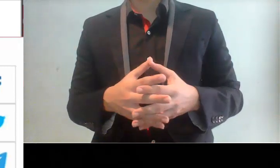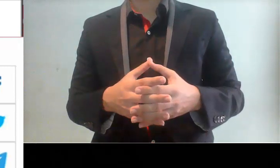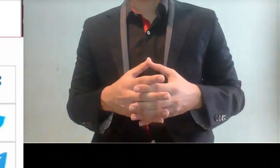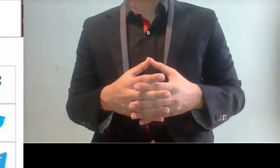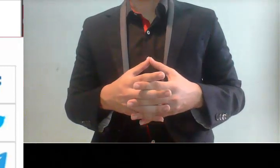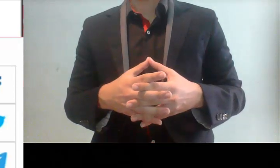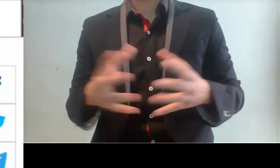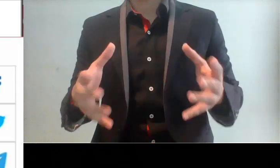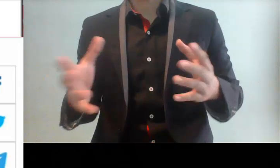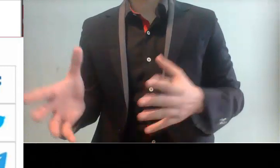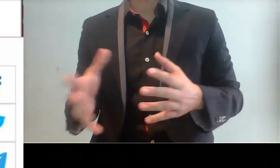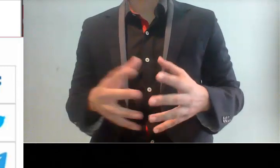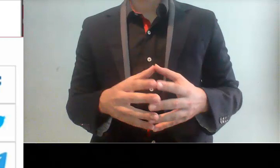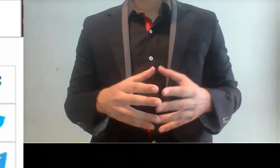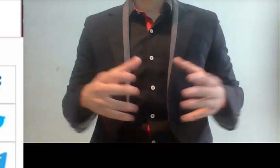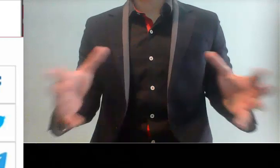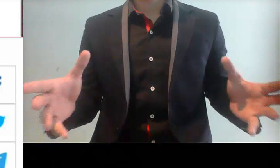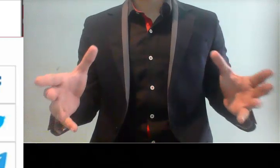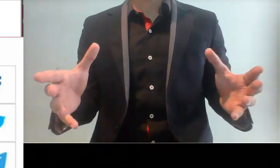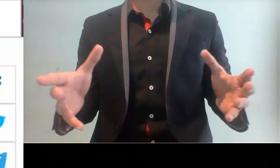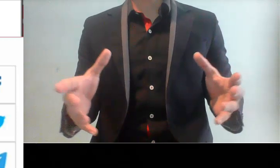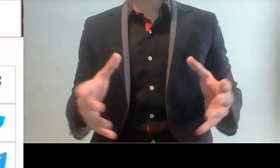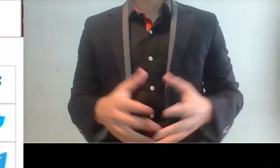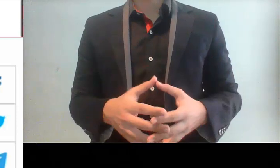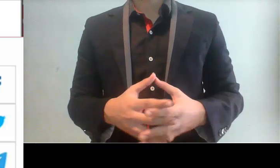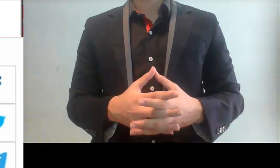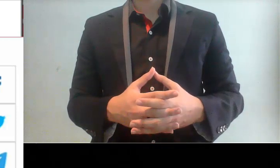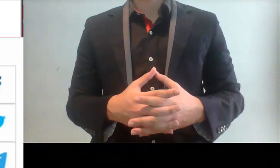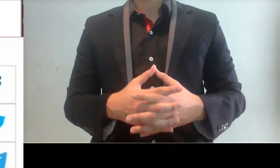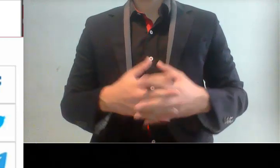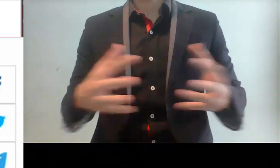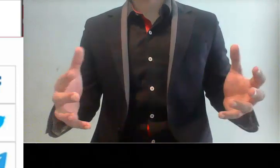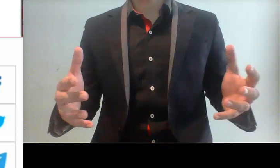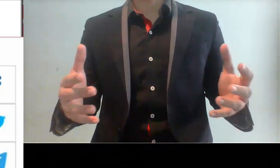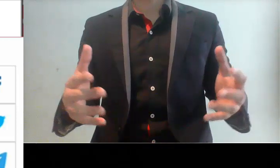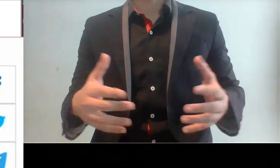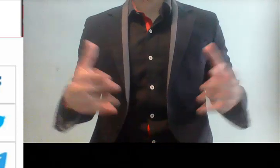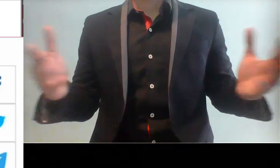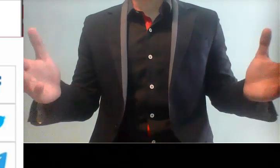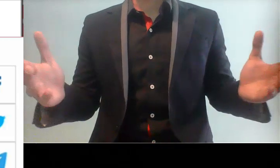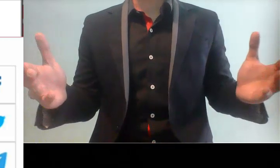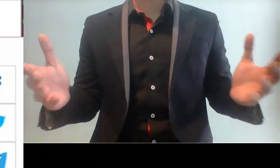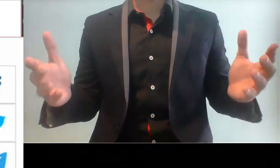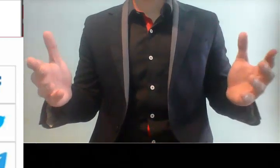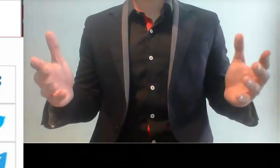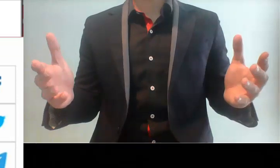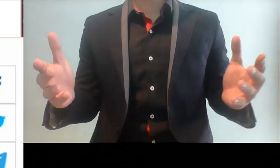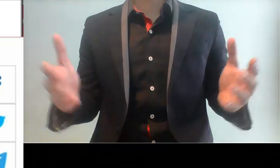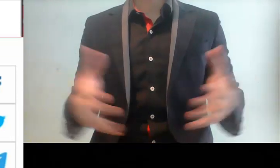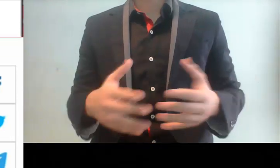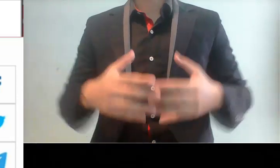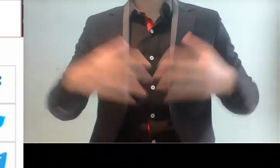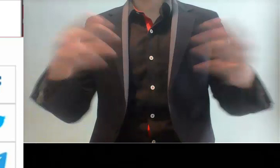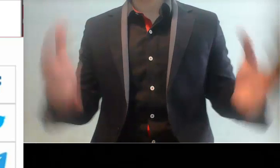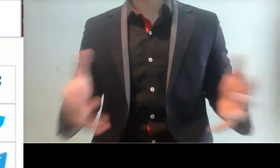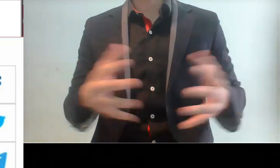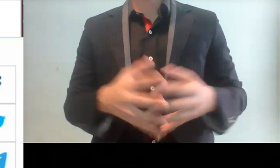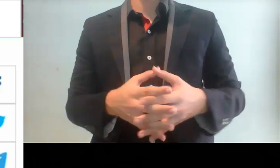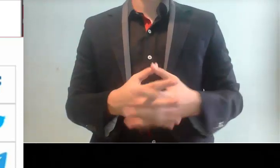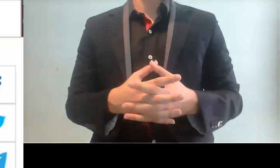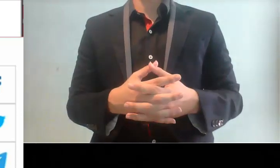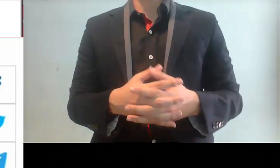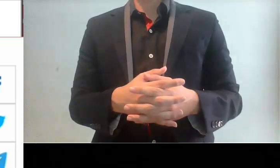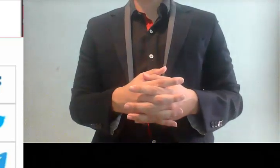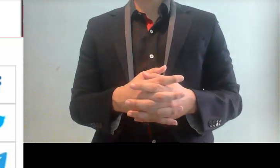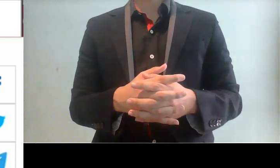redes sociales y hackeos hasta más no poder. Eso es lo preocupante, que si a lo mejor no pueden hackear a lo mejor el sistema, van a hackear a las